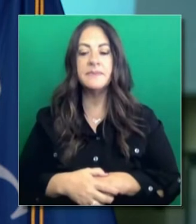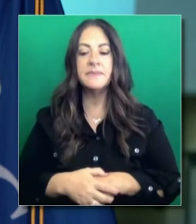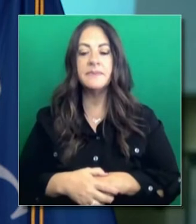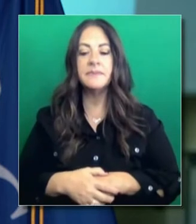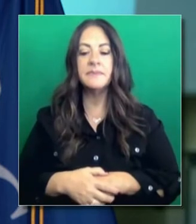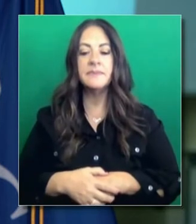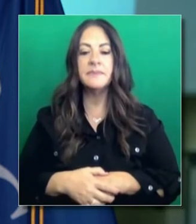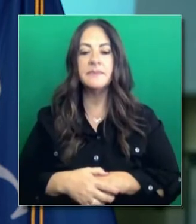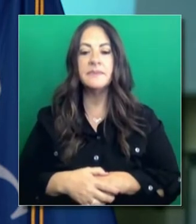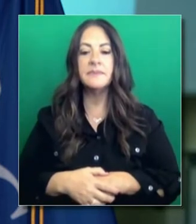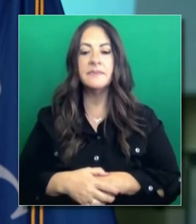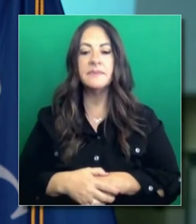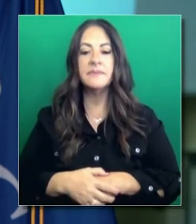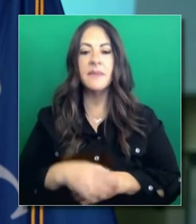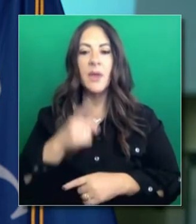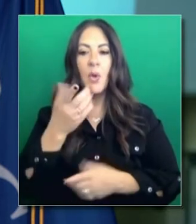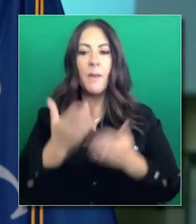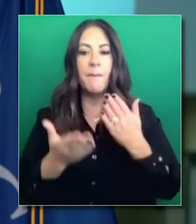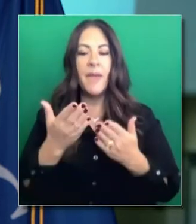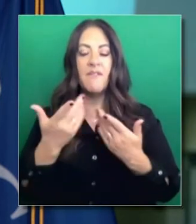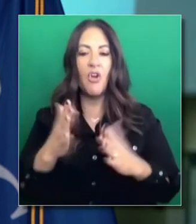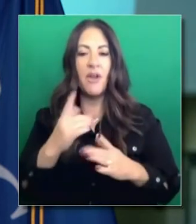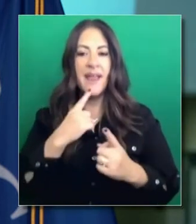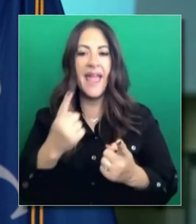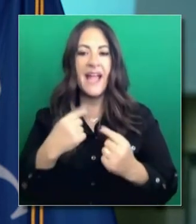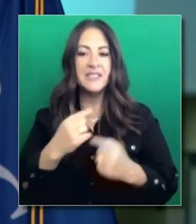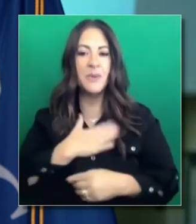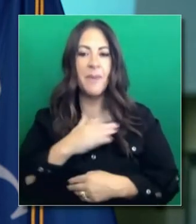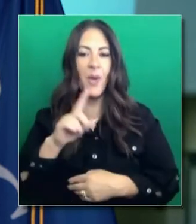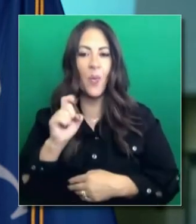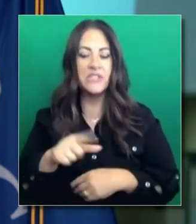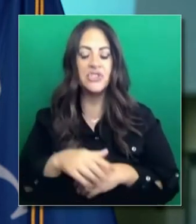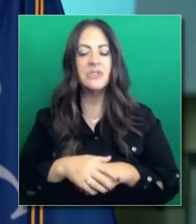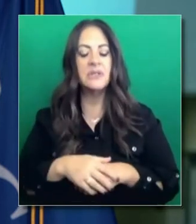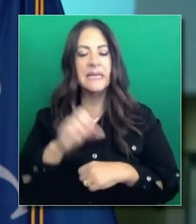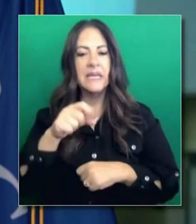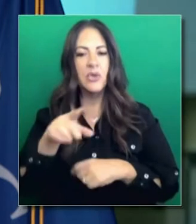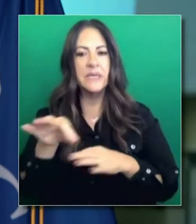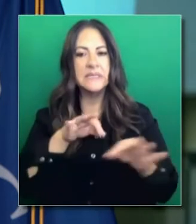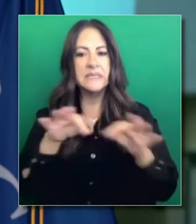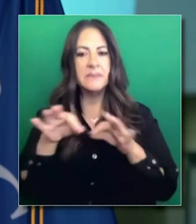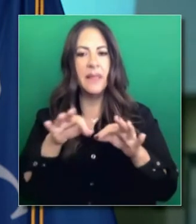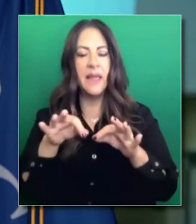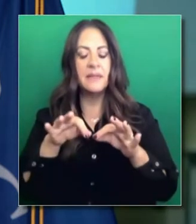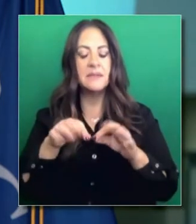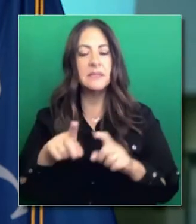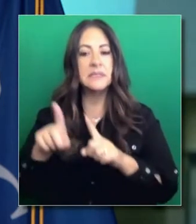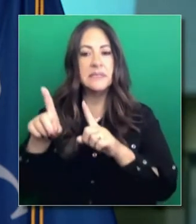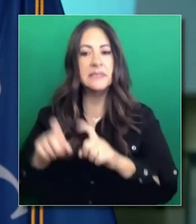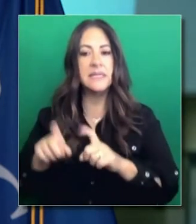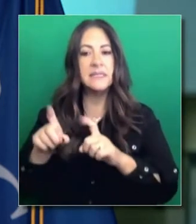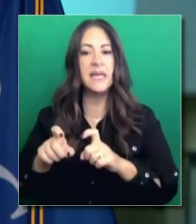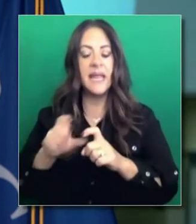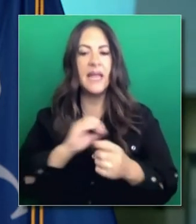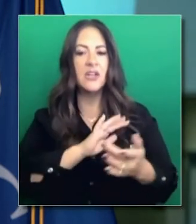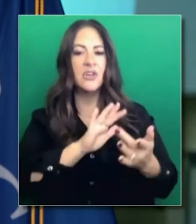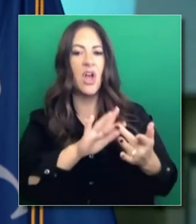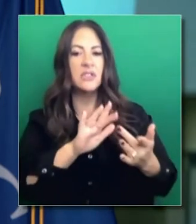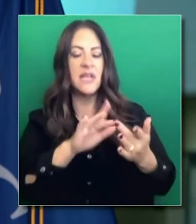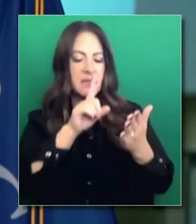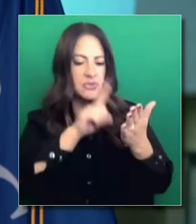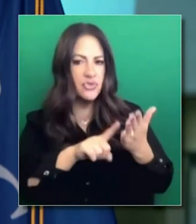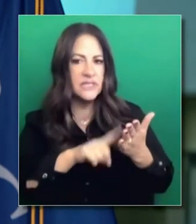Tuvo una demora esta rueda de prensa, pero me gustaría saber cómo es que se hacen